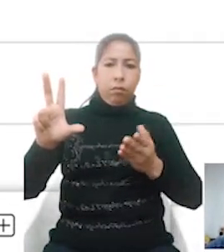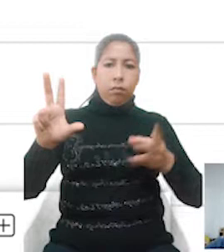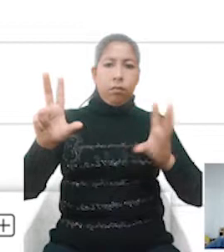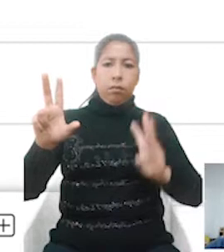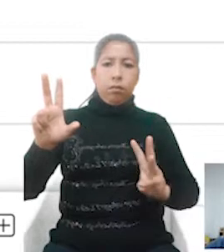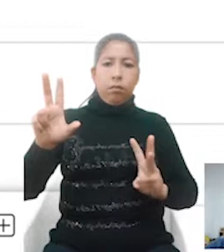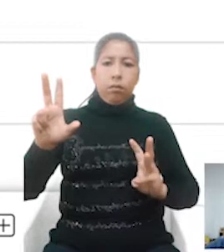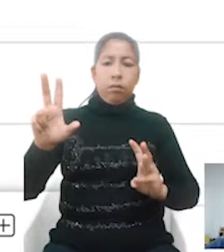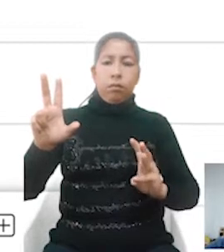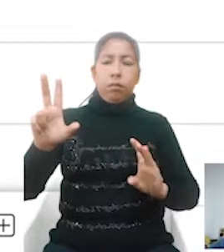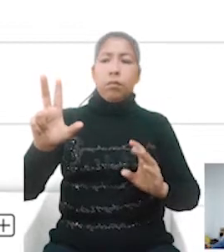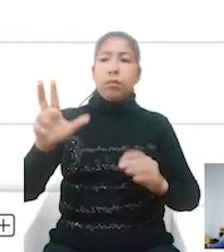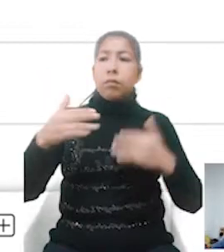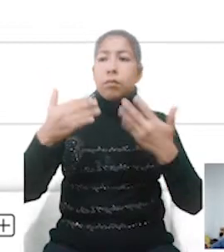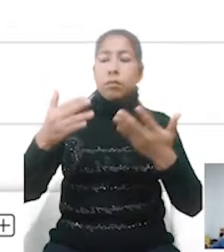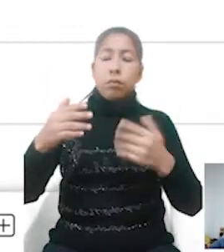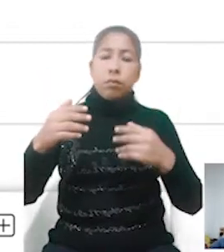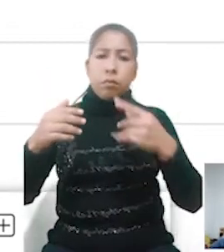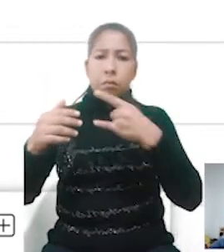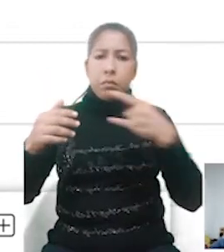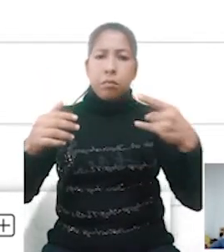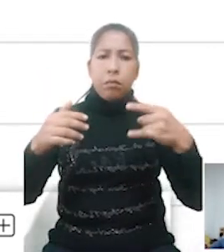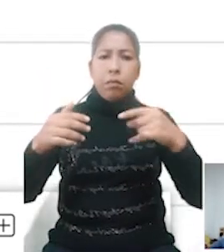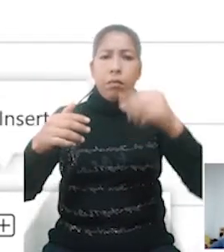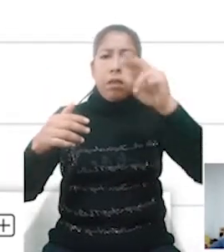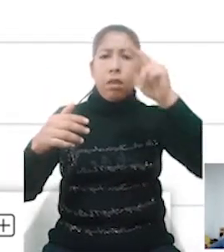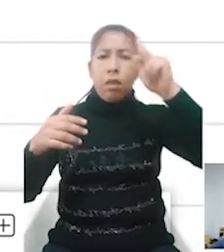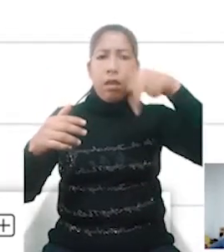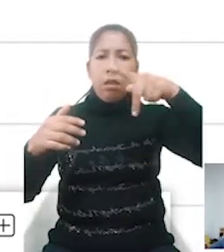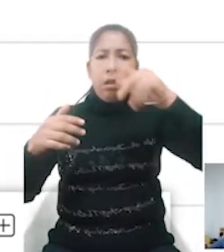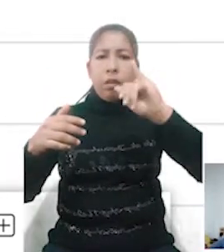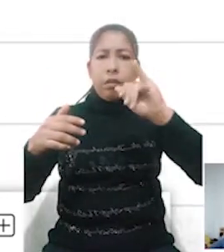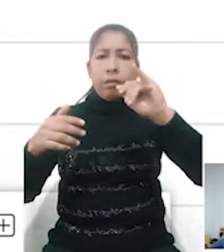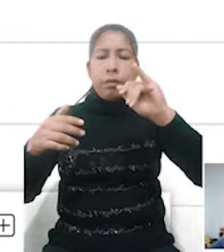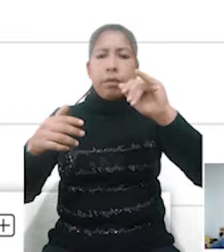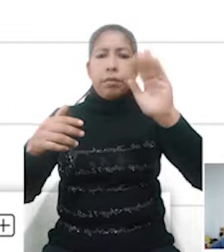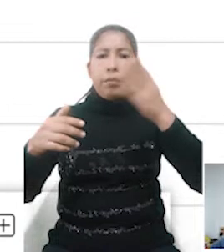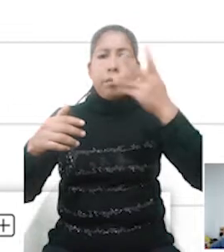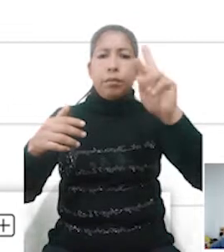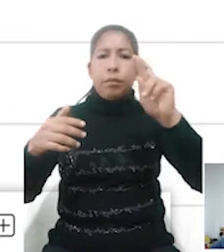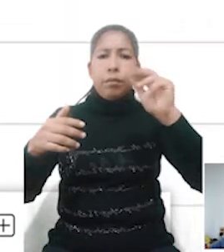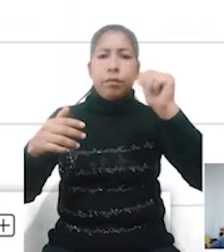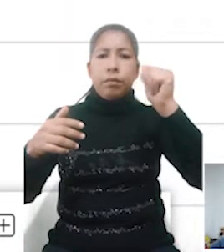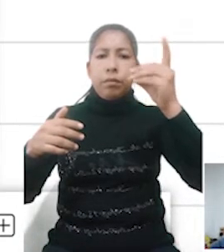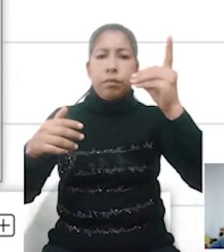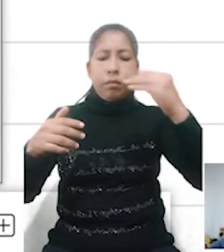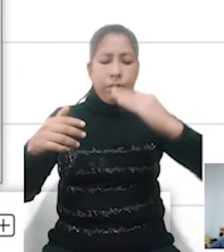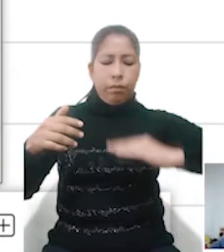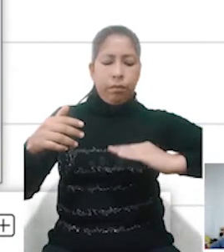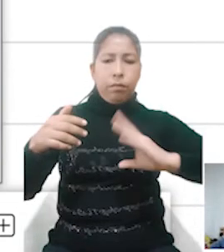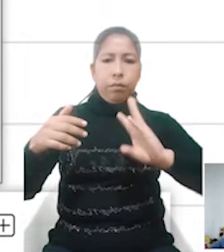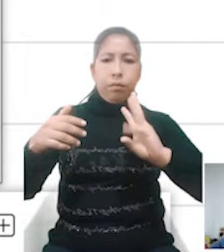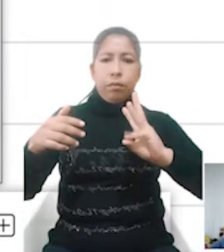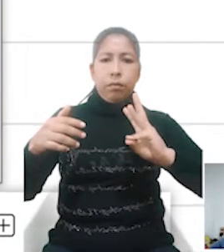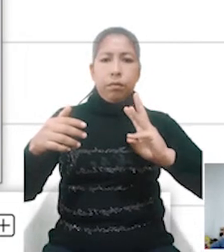sextos radianes. Si alguien desea hacer esto con la calculadora y evitar la simplificación, pues lo que tiene